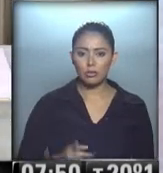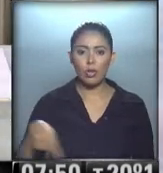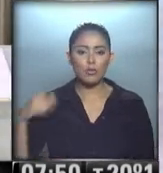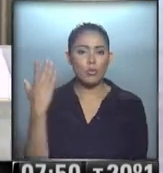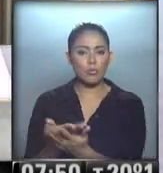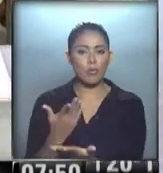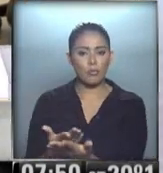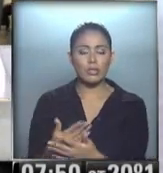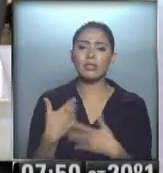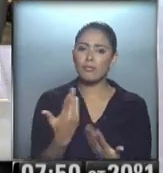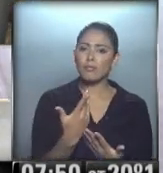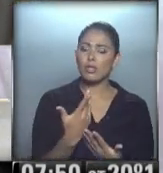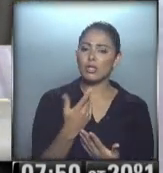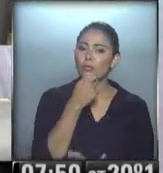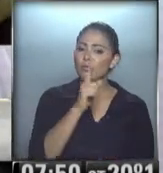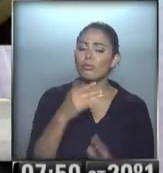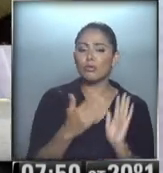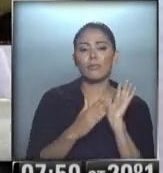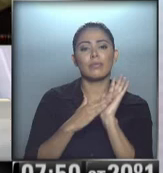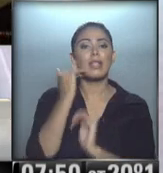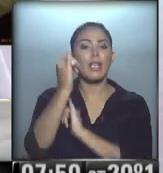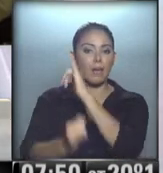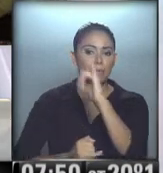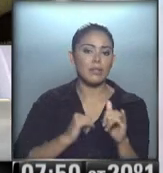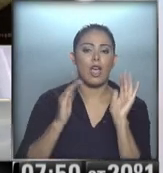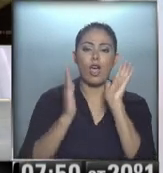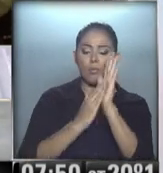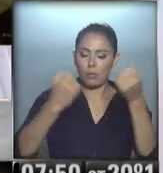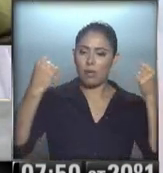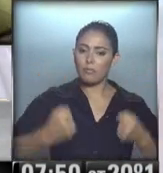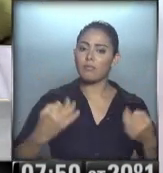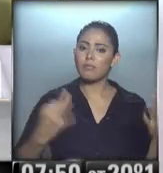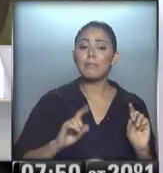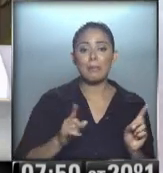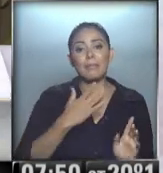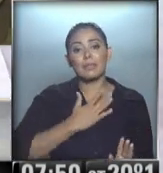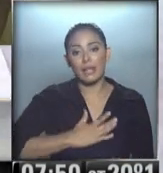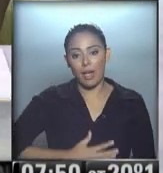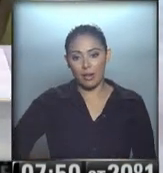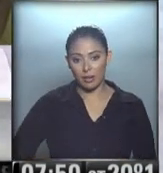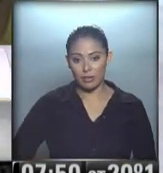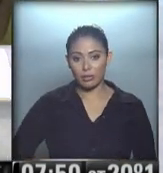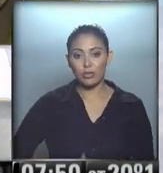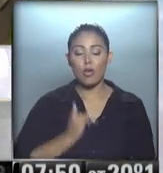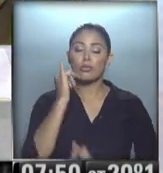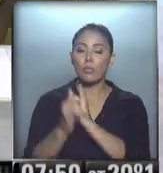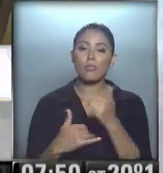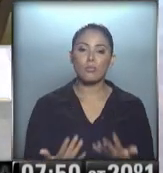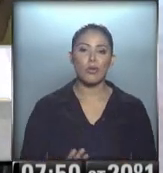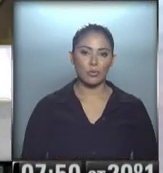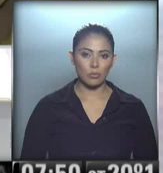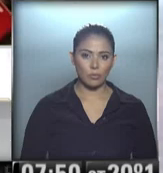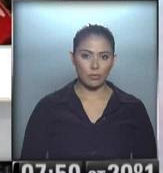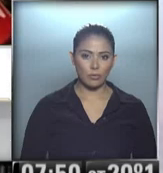propuesta, por lo que hemos expresado con mucha, insisto, con mucha firmeza, pero con mucha tranquilidad, planteando obviamente